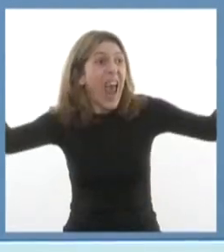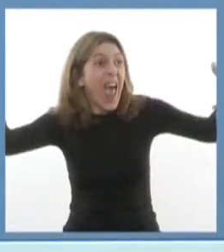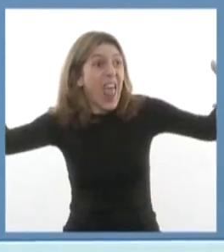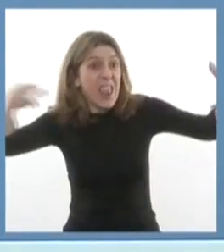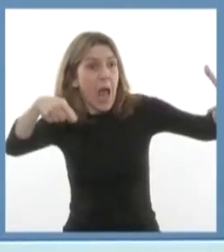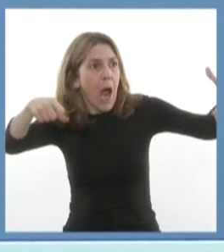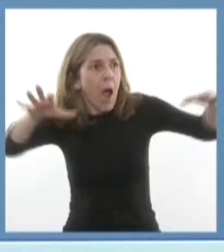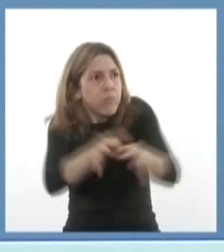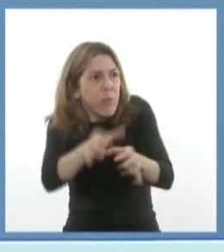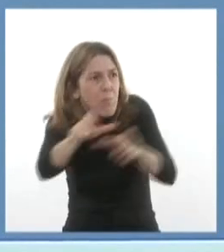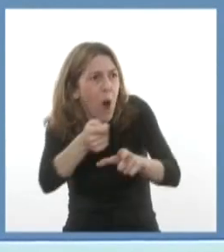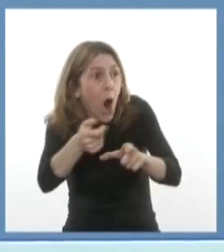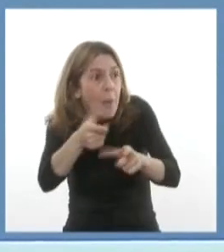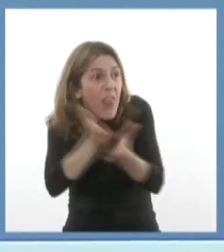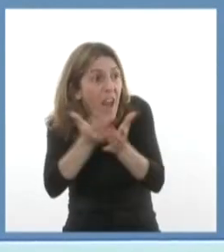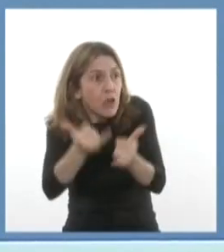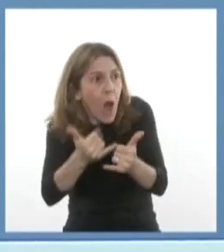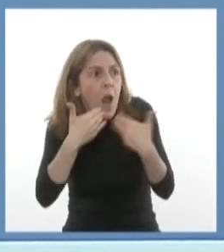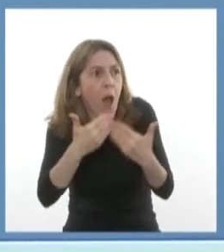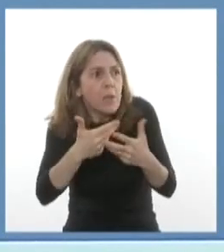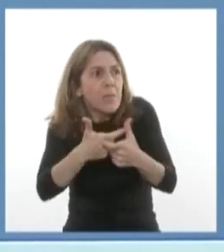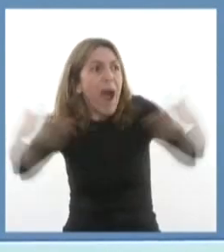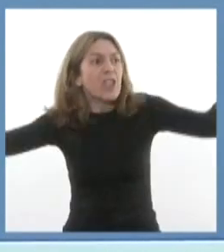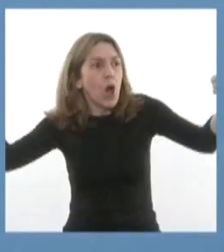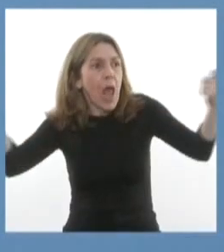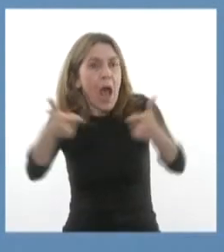derechos. Ella no se debe acordar de esa frase.